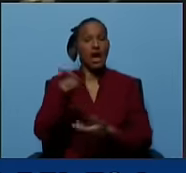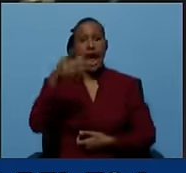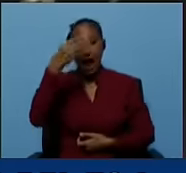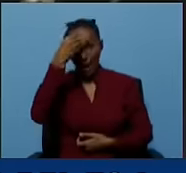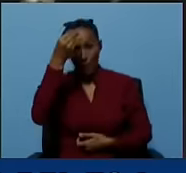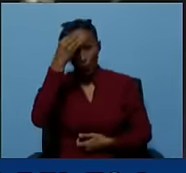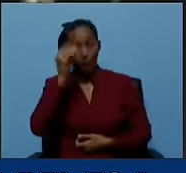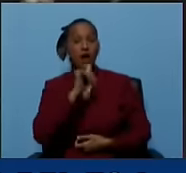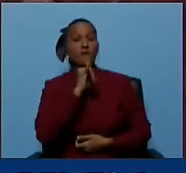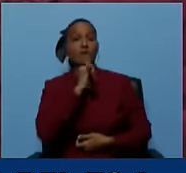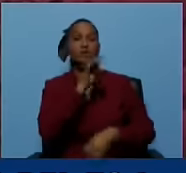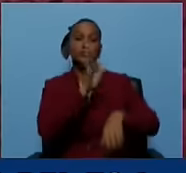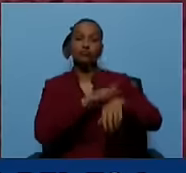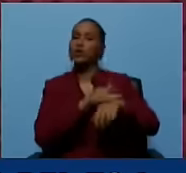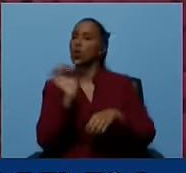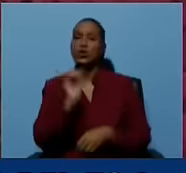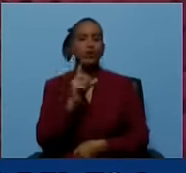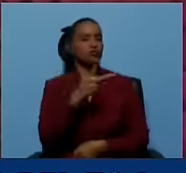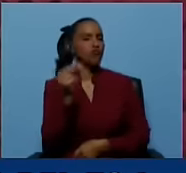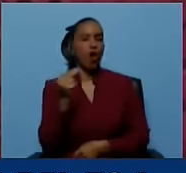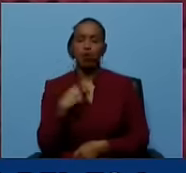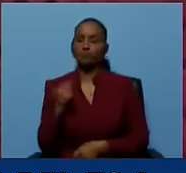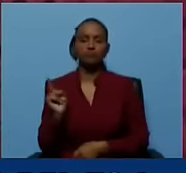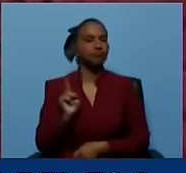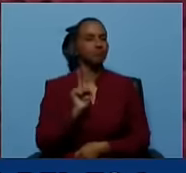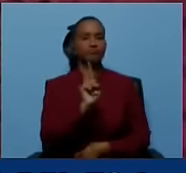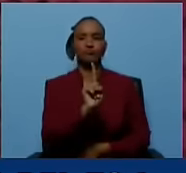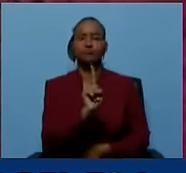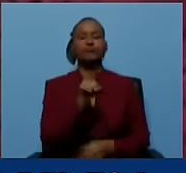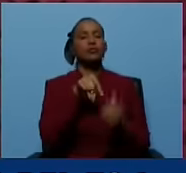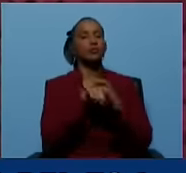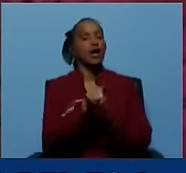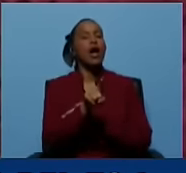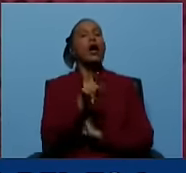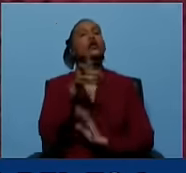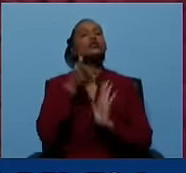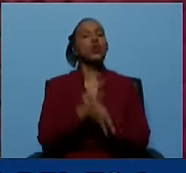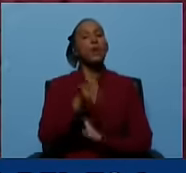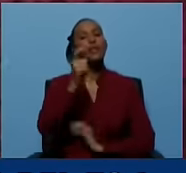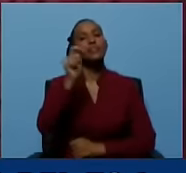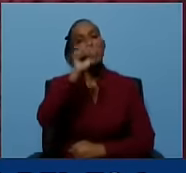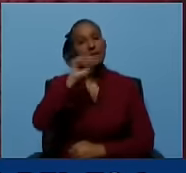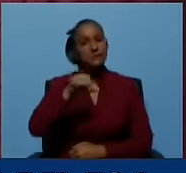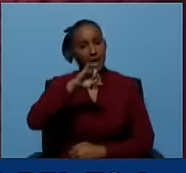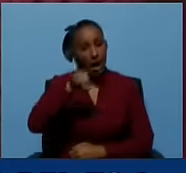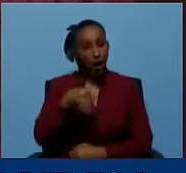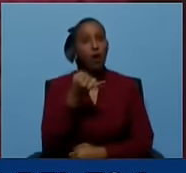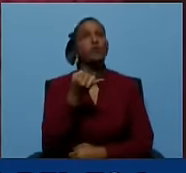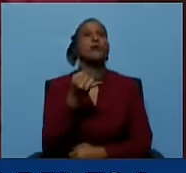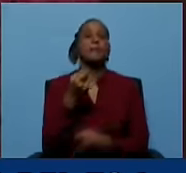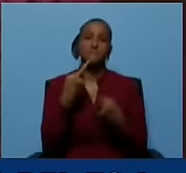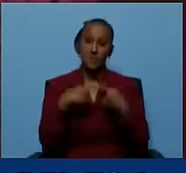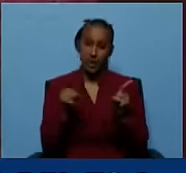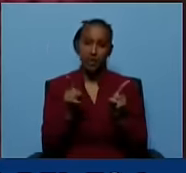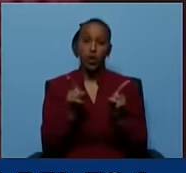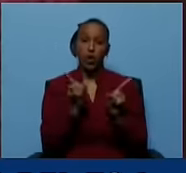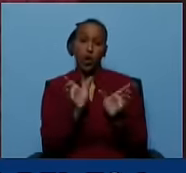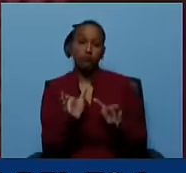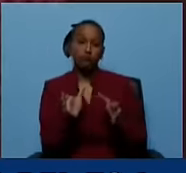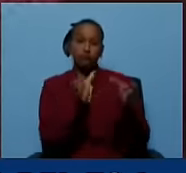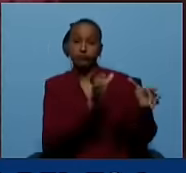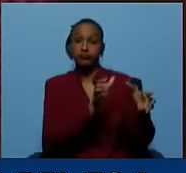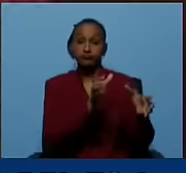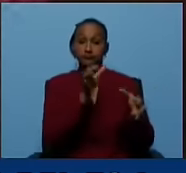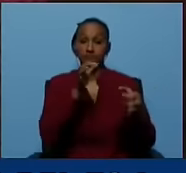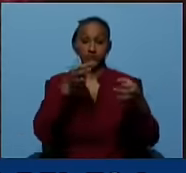esta convocatoria, a esta citación que ha hecho el Tribunal Supremo de Justicia. Sin embargo, la audiencia se va a